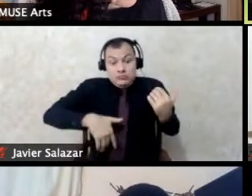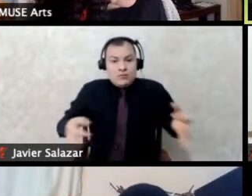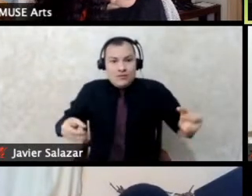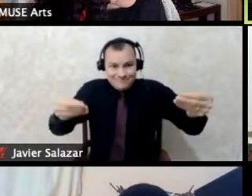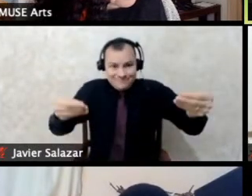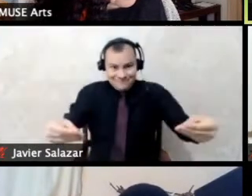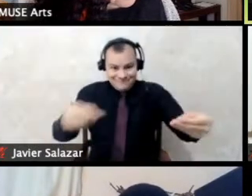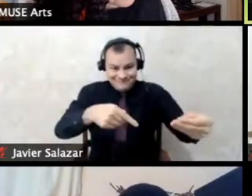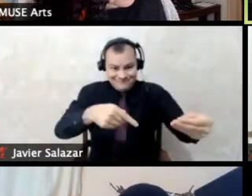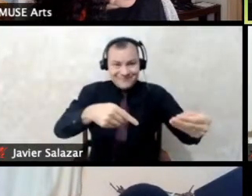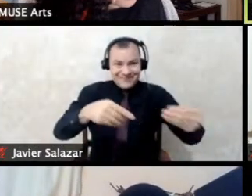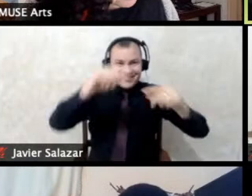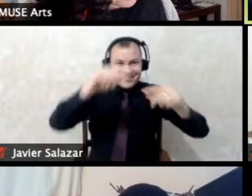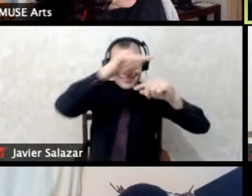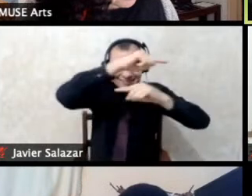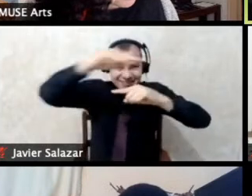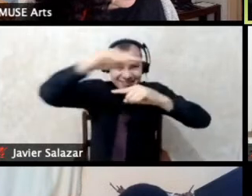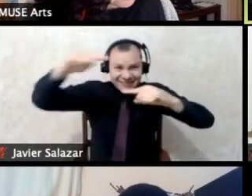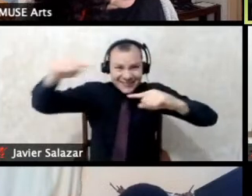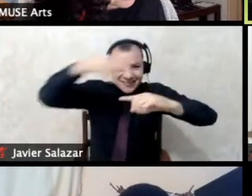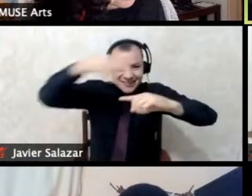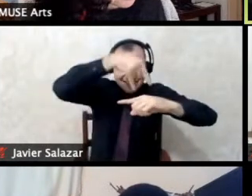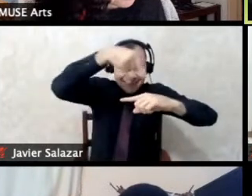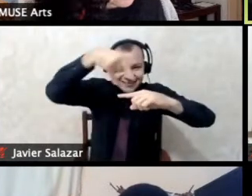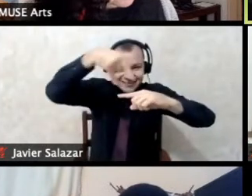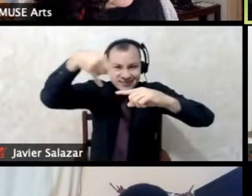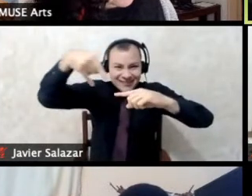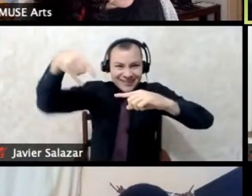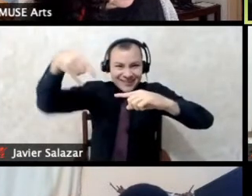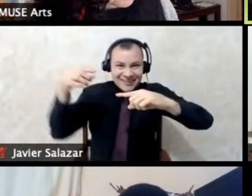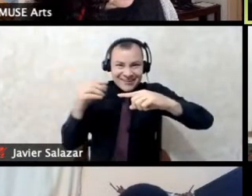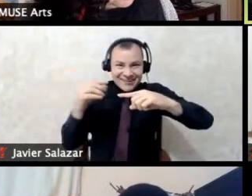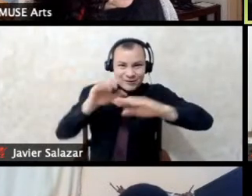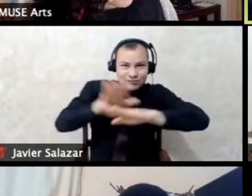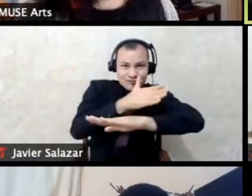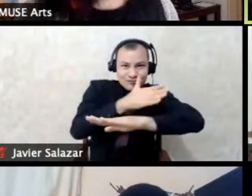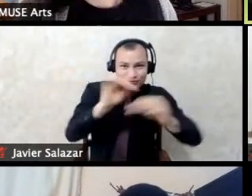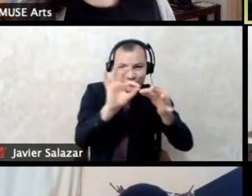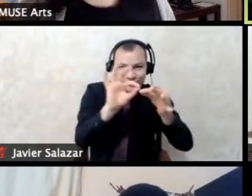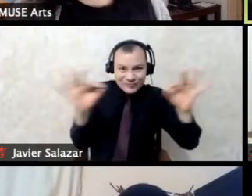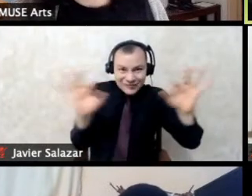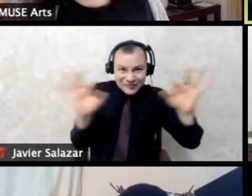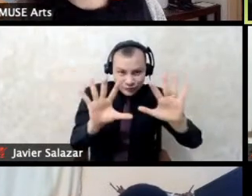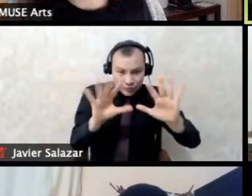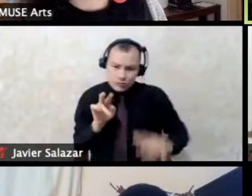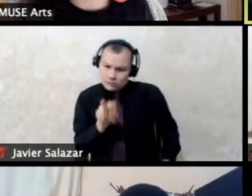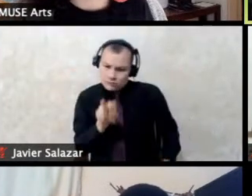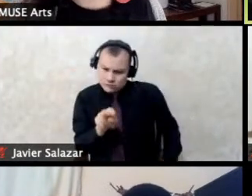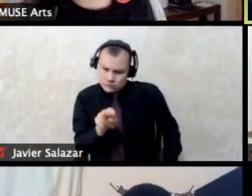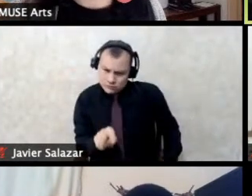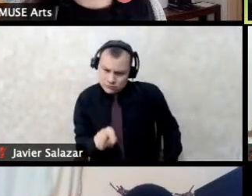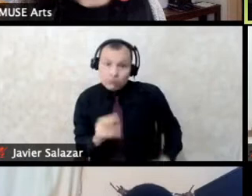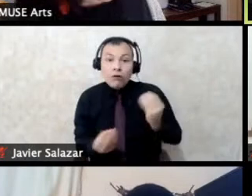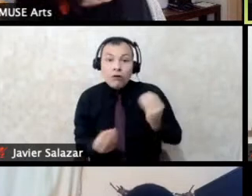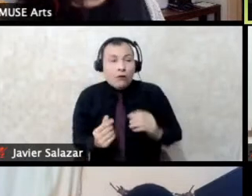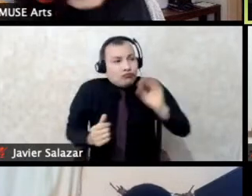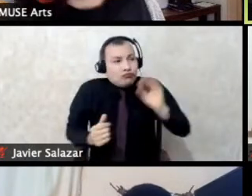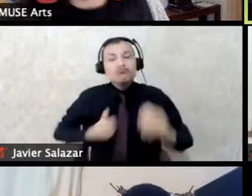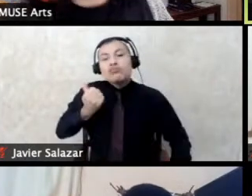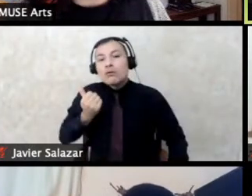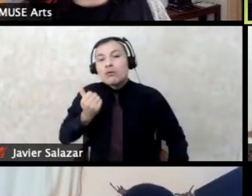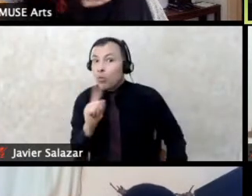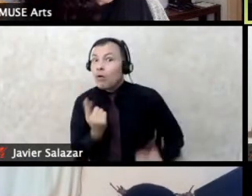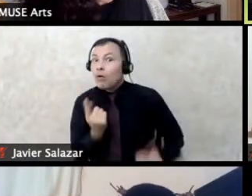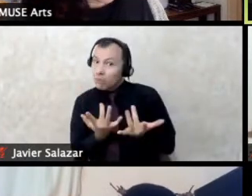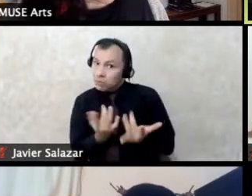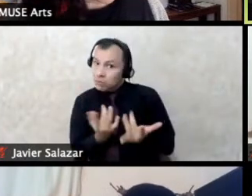fundamental, el reconocimiento y sobre todo el reconocimiento a la diferencia, pero de una manera incluyente. Uh-huh. Así veo yo el proceso nuestro en